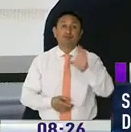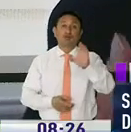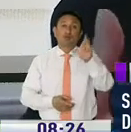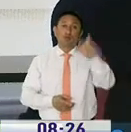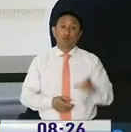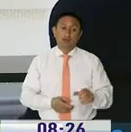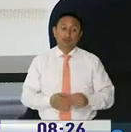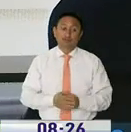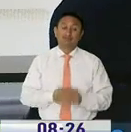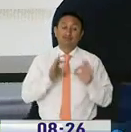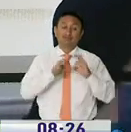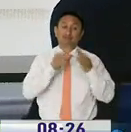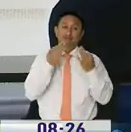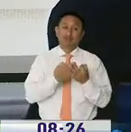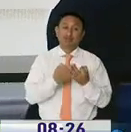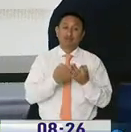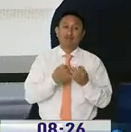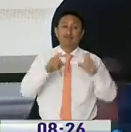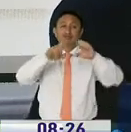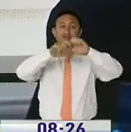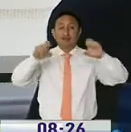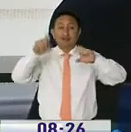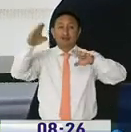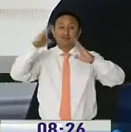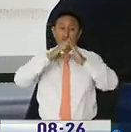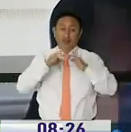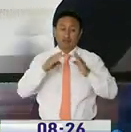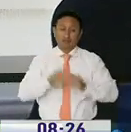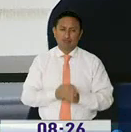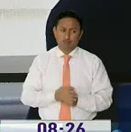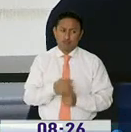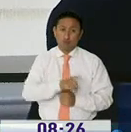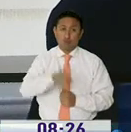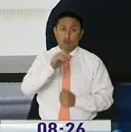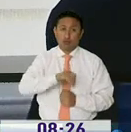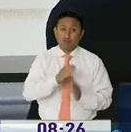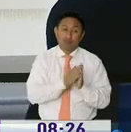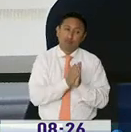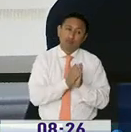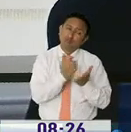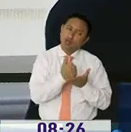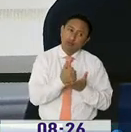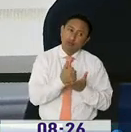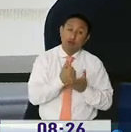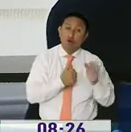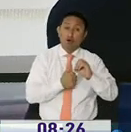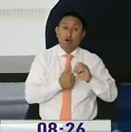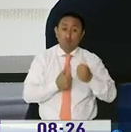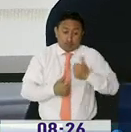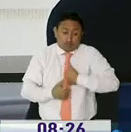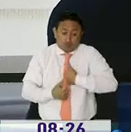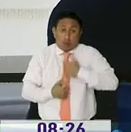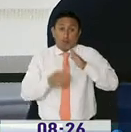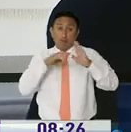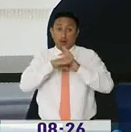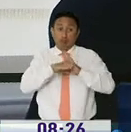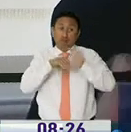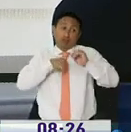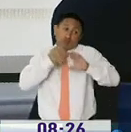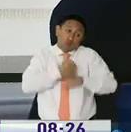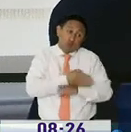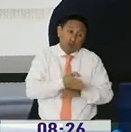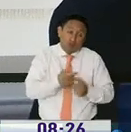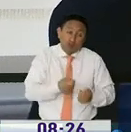ciudadanía, las familias, los microempresarios, los hogares pueden solicitarlo, como las mismas instituciones